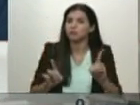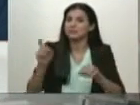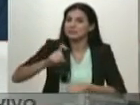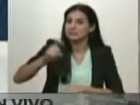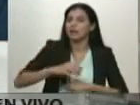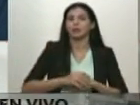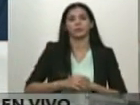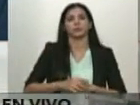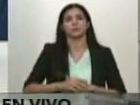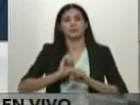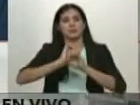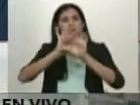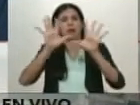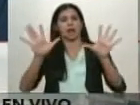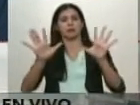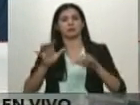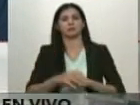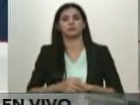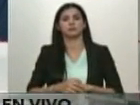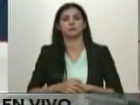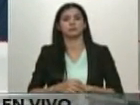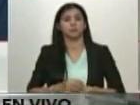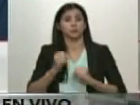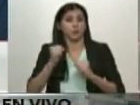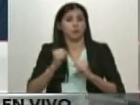y contundentes, ministro Eulogio del Pino.